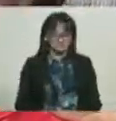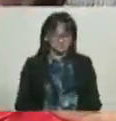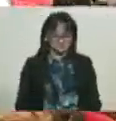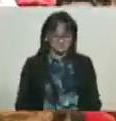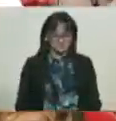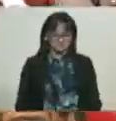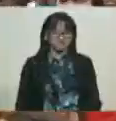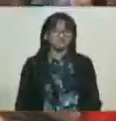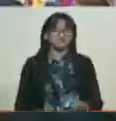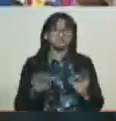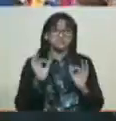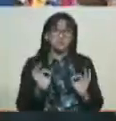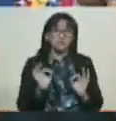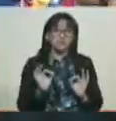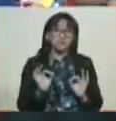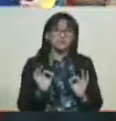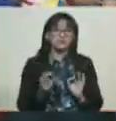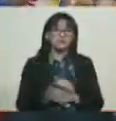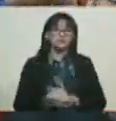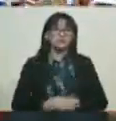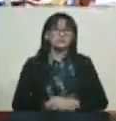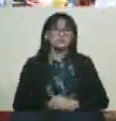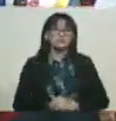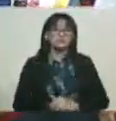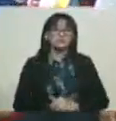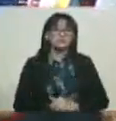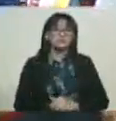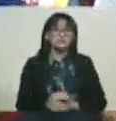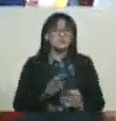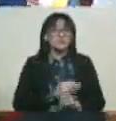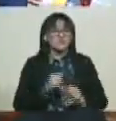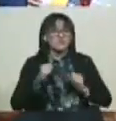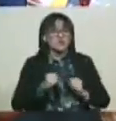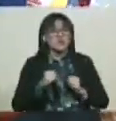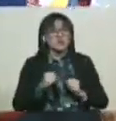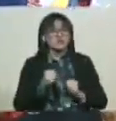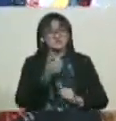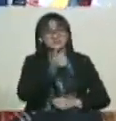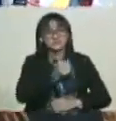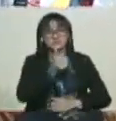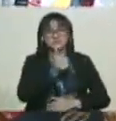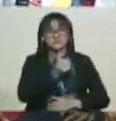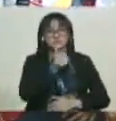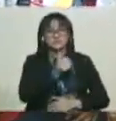para eso es que vamos forjando esta fuerza inmensa